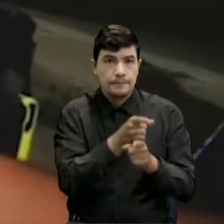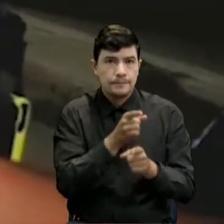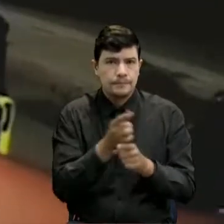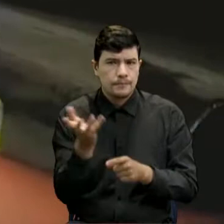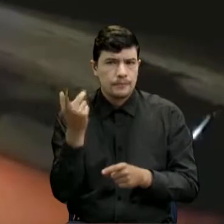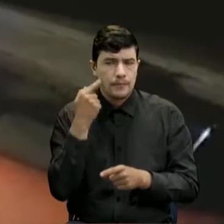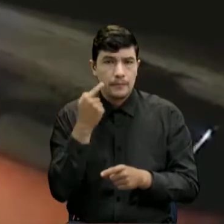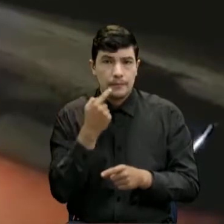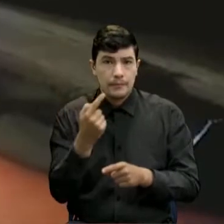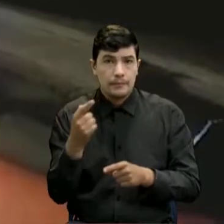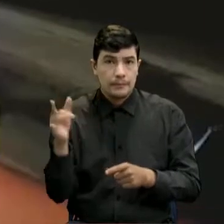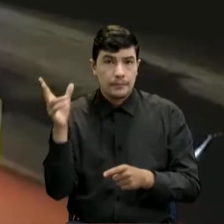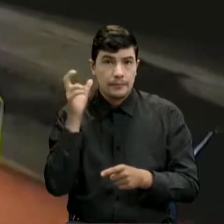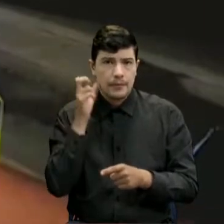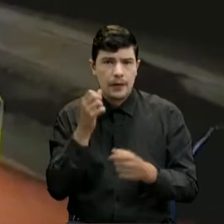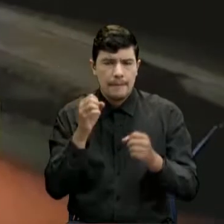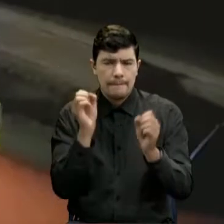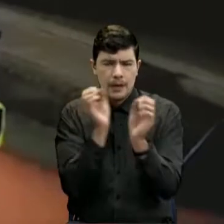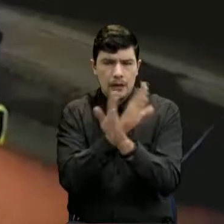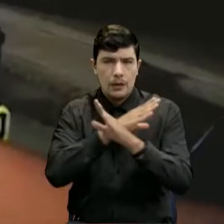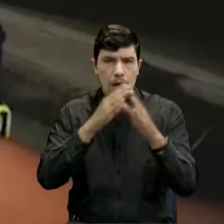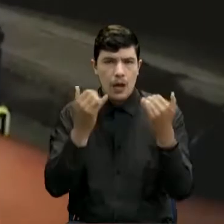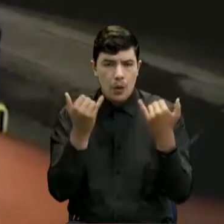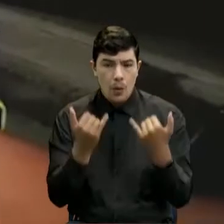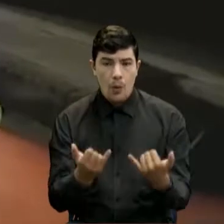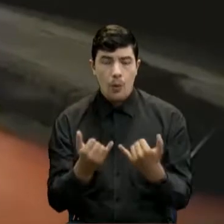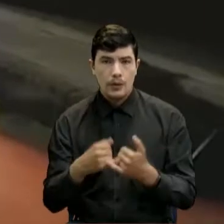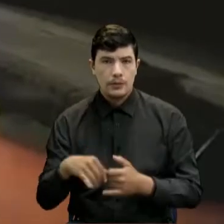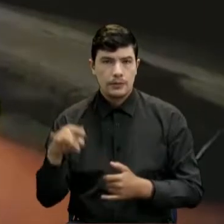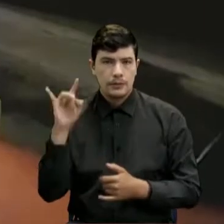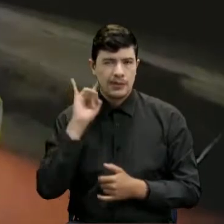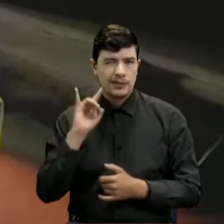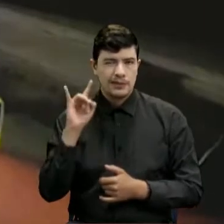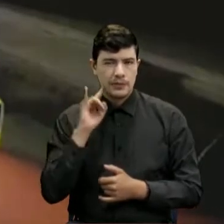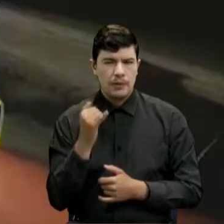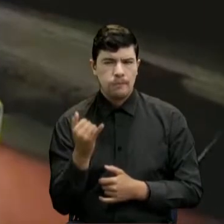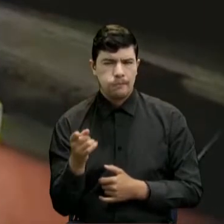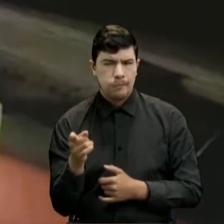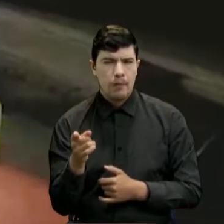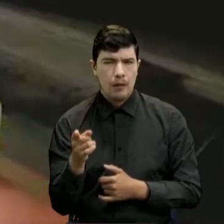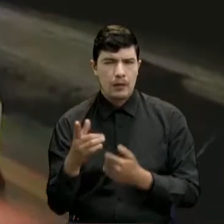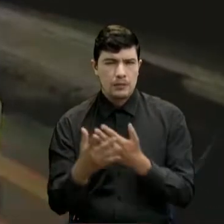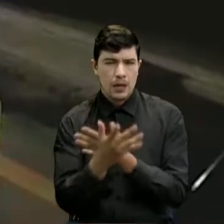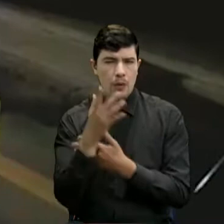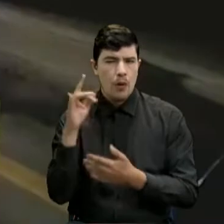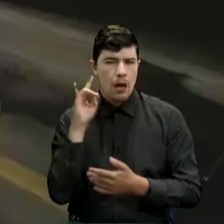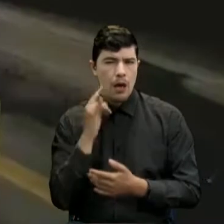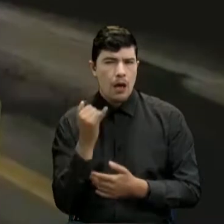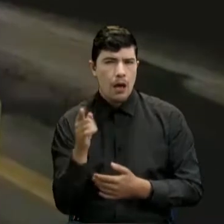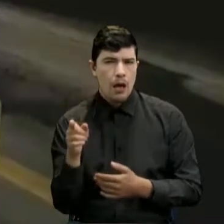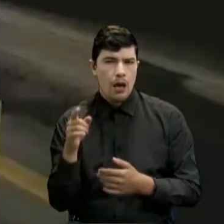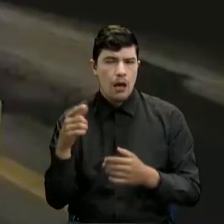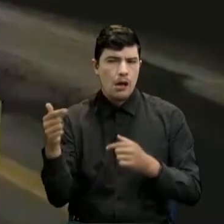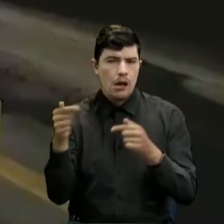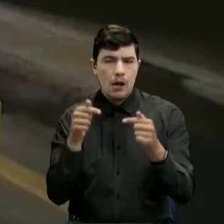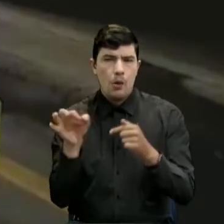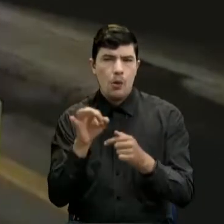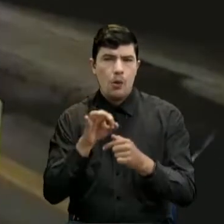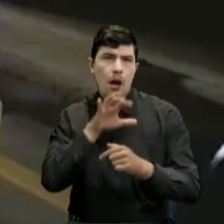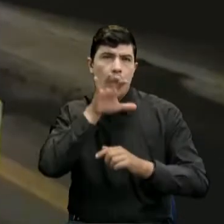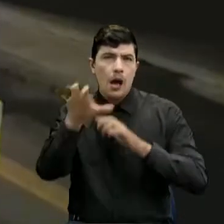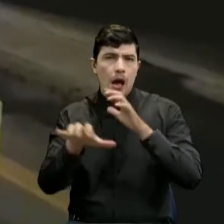que en la madrugada de hoy se habría escuchado algún tipo de solicitud de